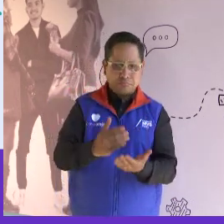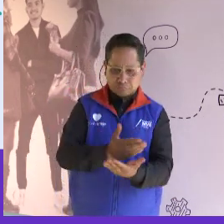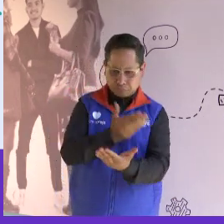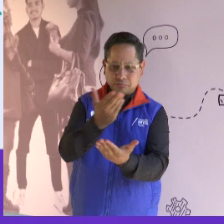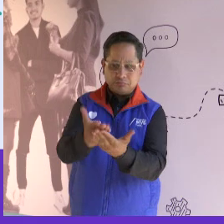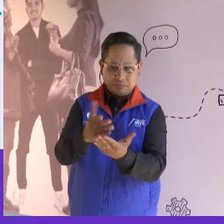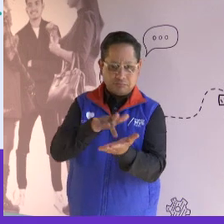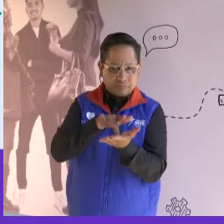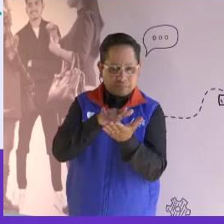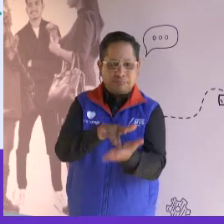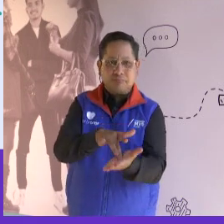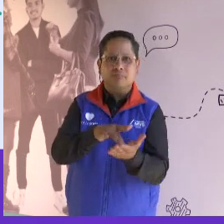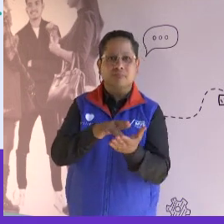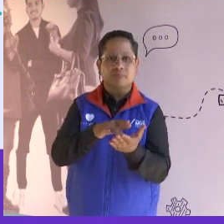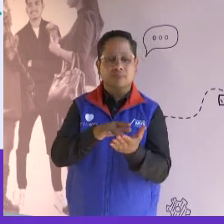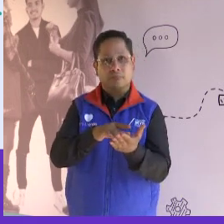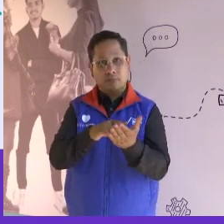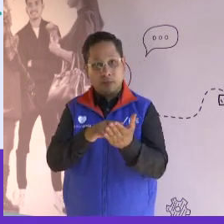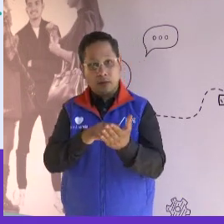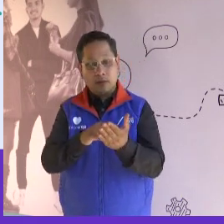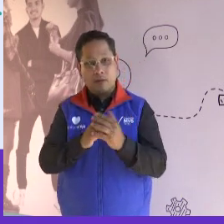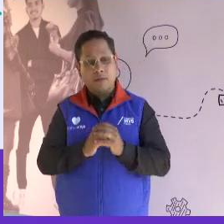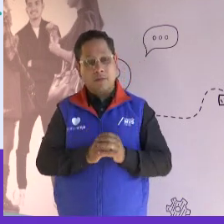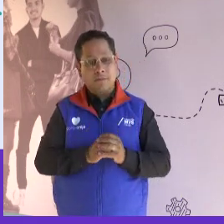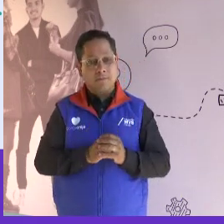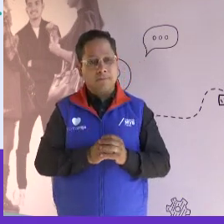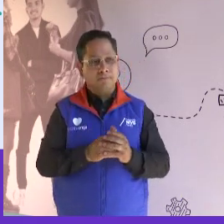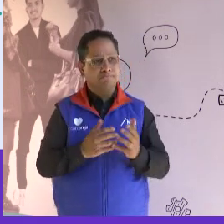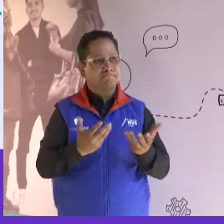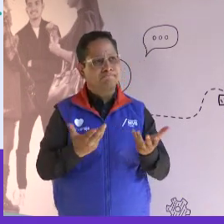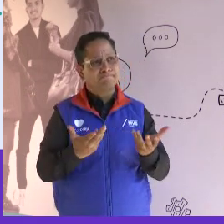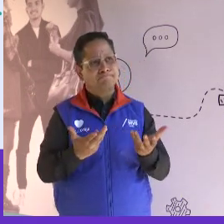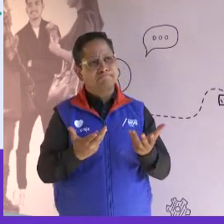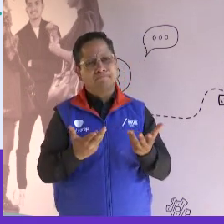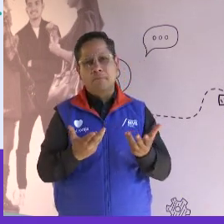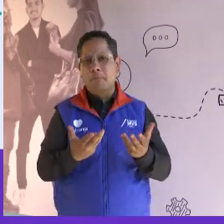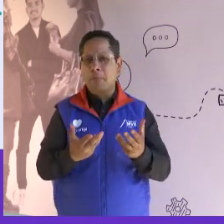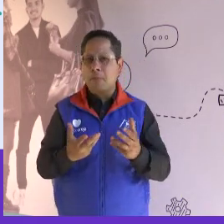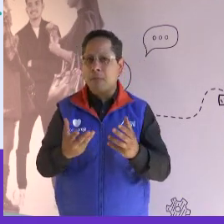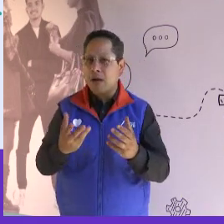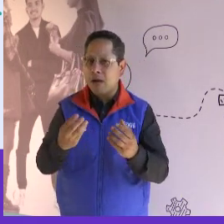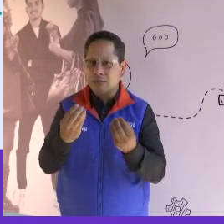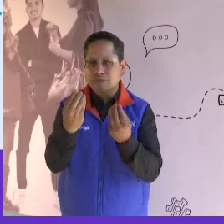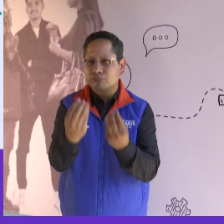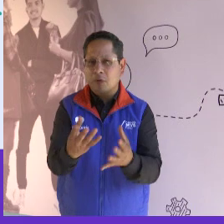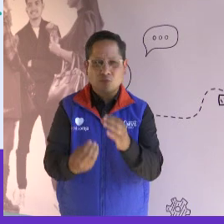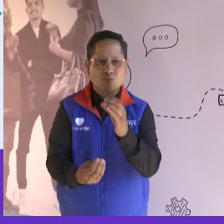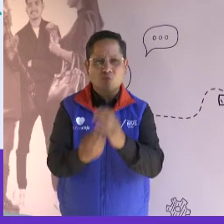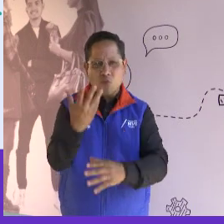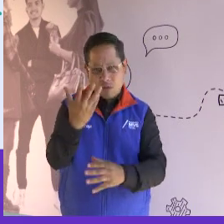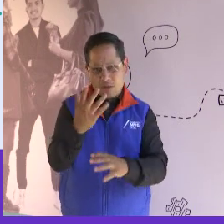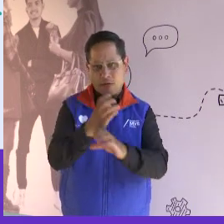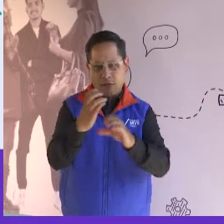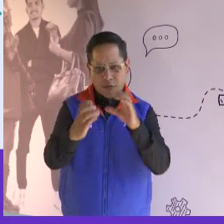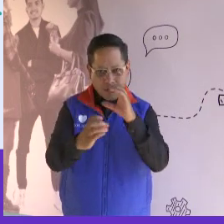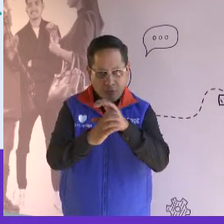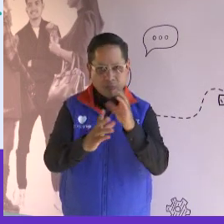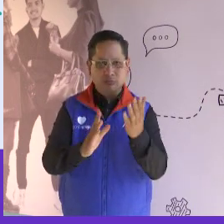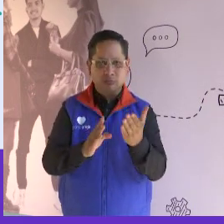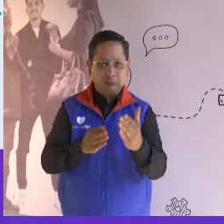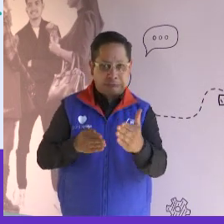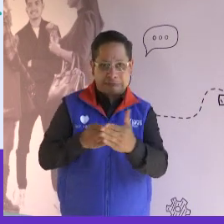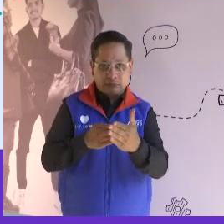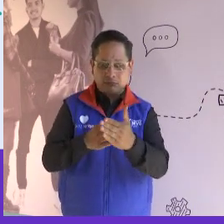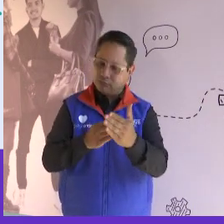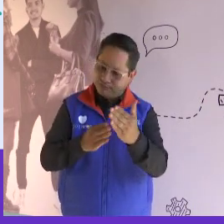la generación de nuevos, digámoslo así, el romper paradigmas y generar nuevas formas de colaboración,